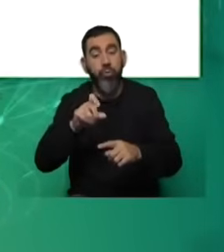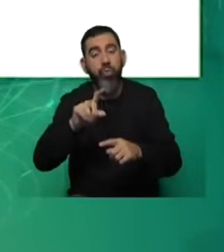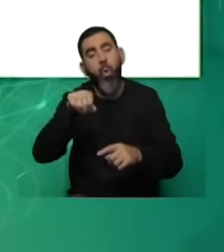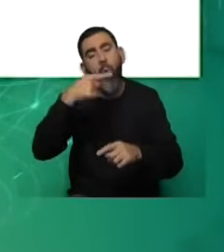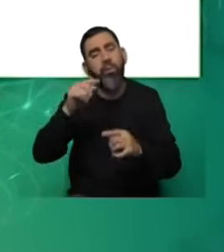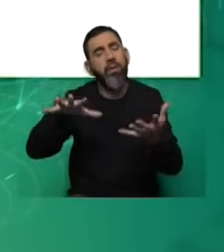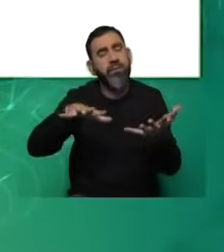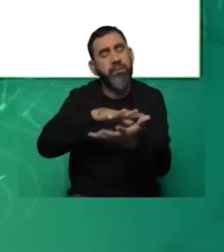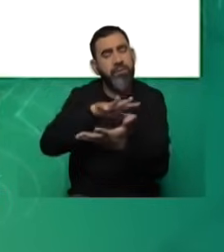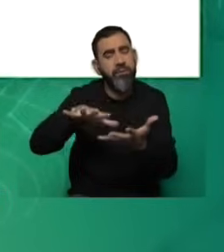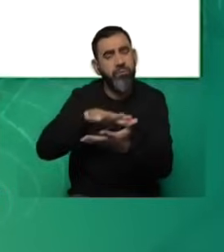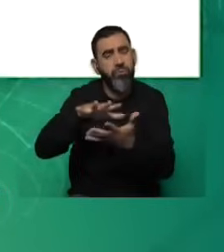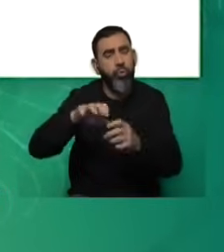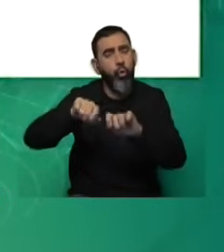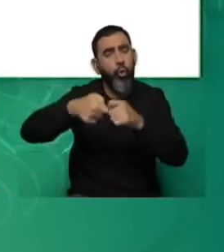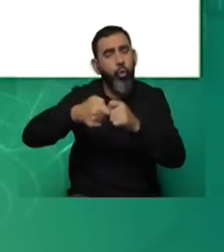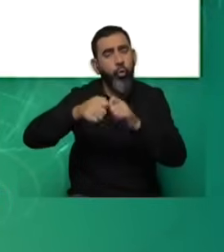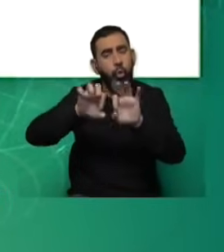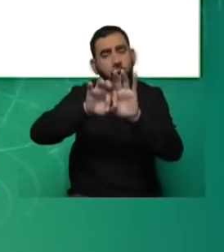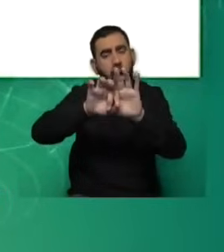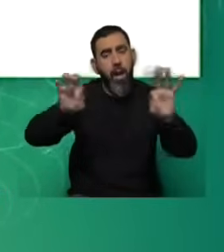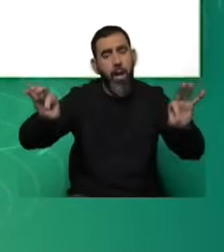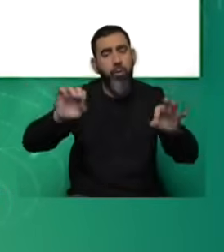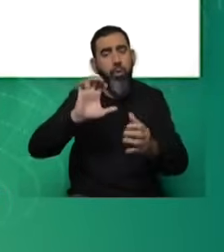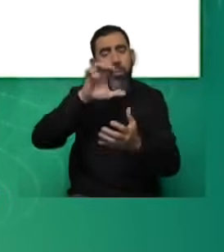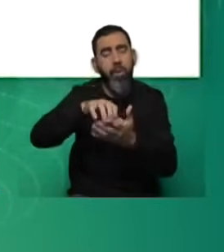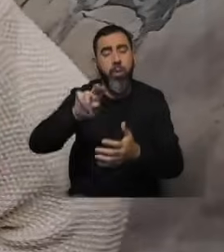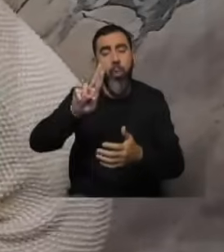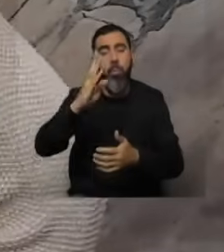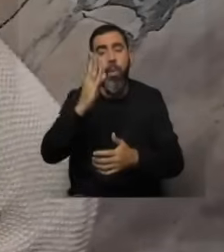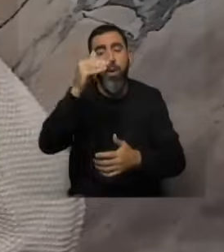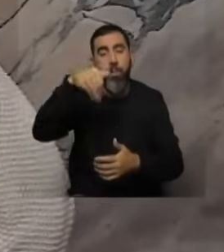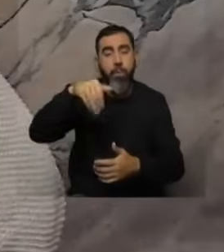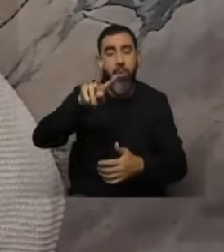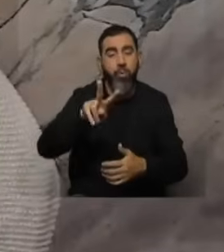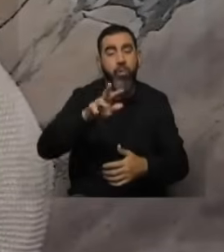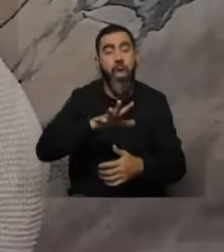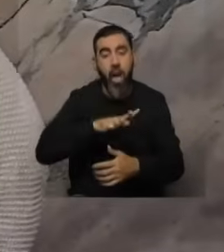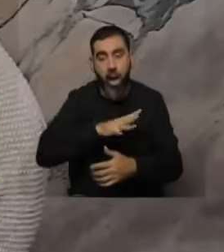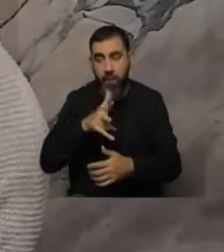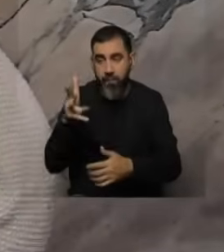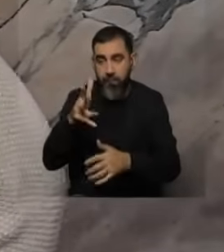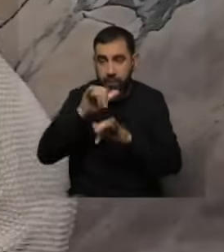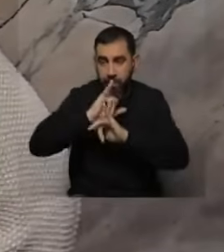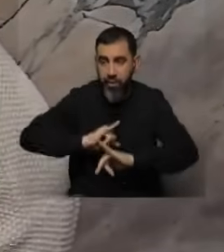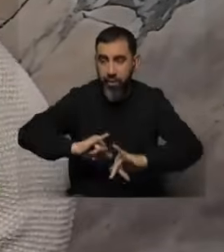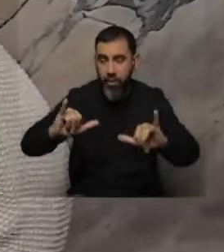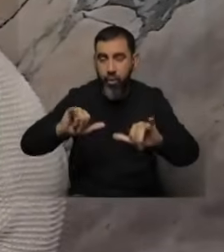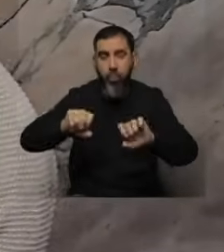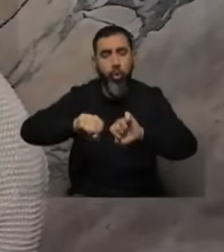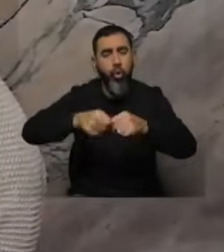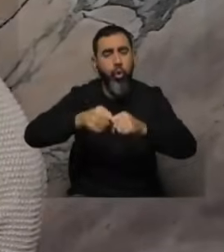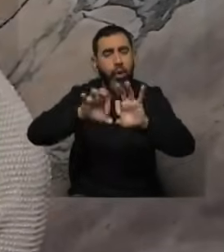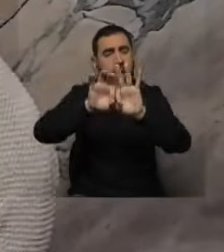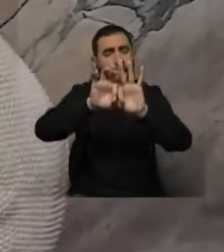a otro episodio reciente la rotura de una cañería en la planta de upm2 circularon videos sobre una rotura de